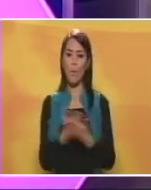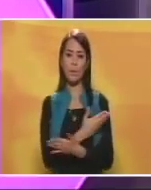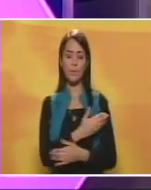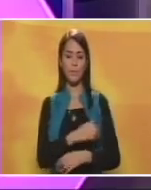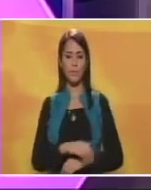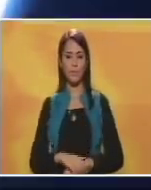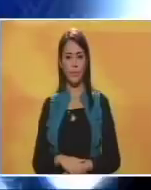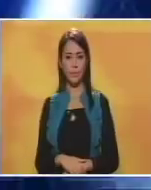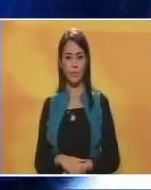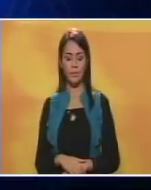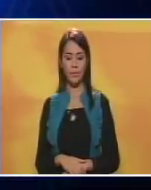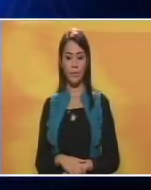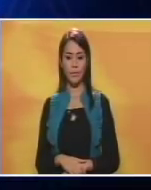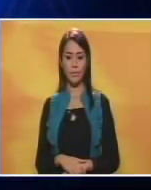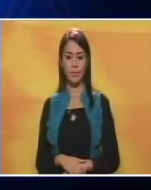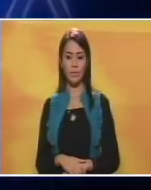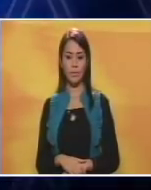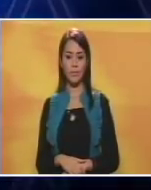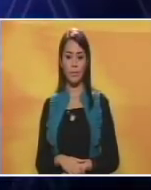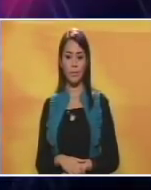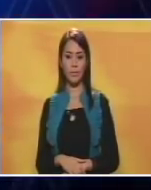sácalo del juego.